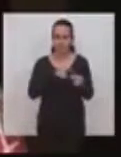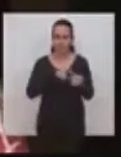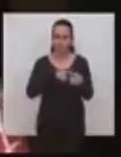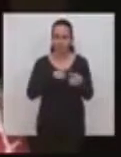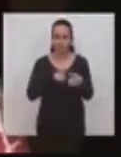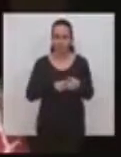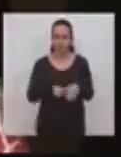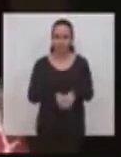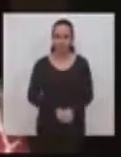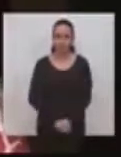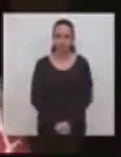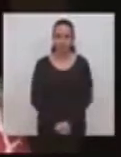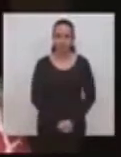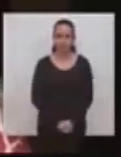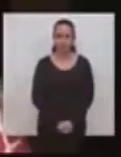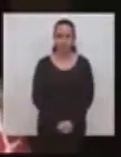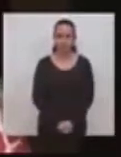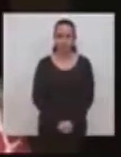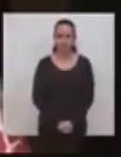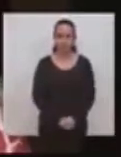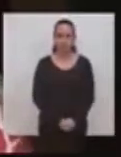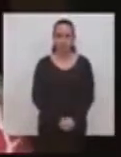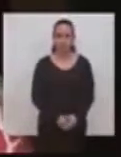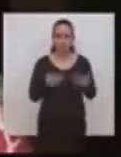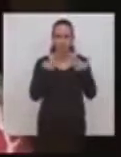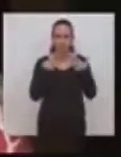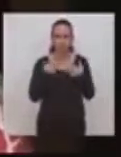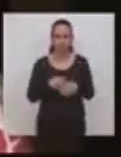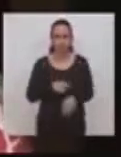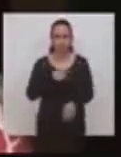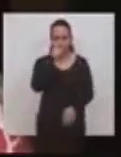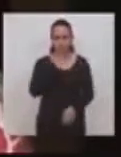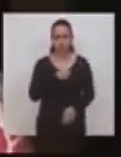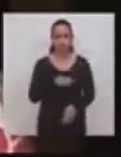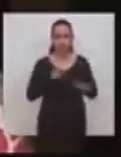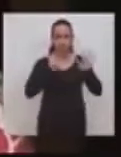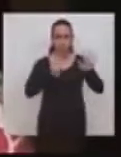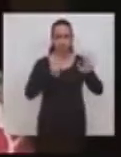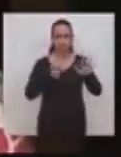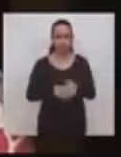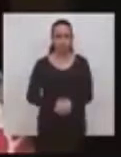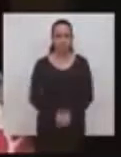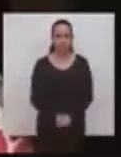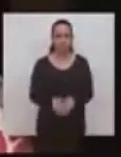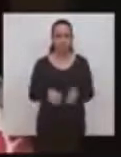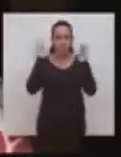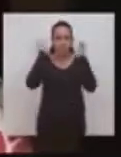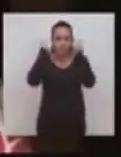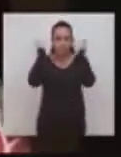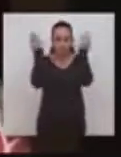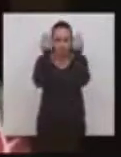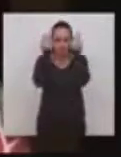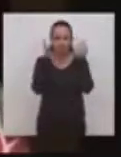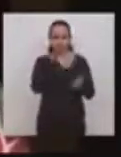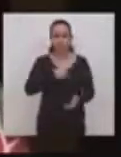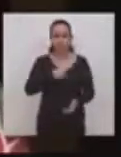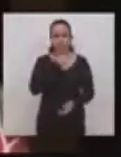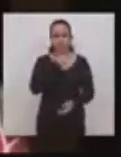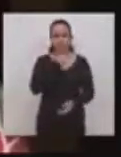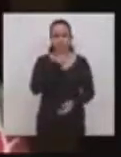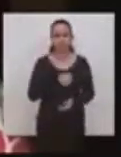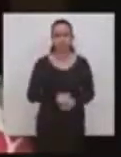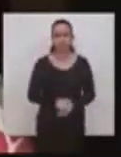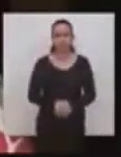hacer 9 años de congresos increíbles que hacen que nos enamoramos cada vez más de la terapia